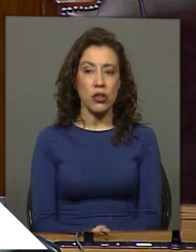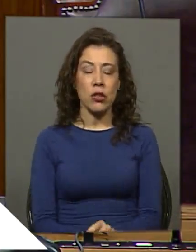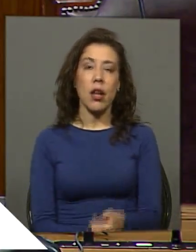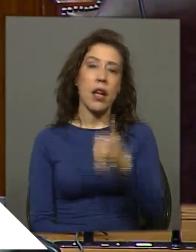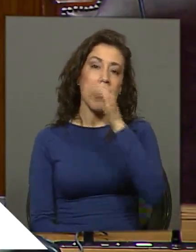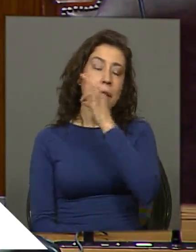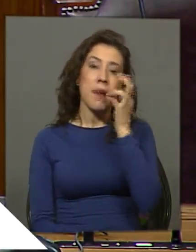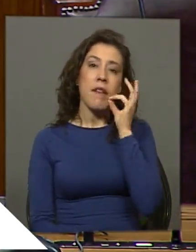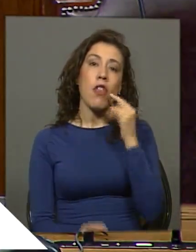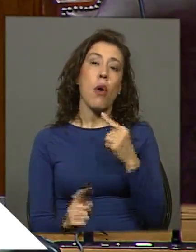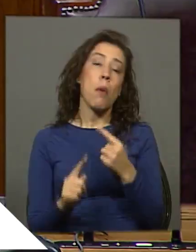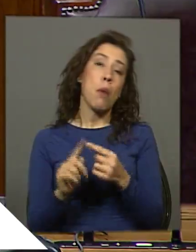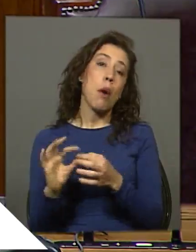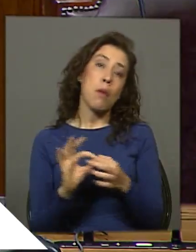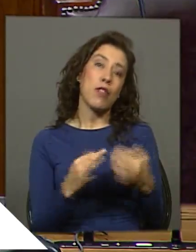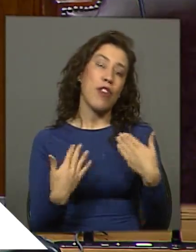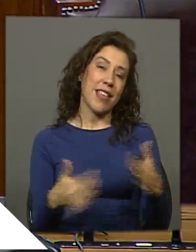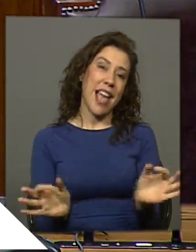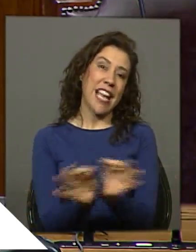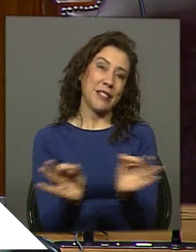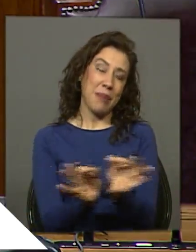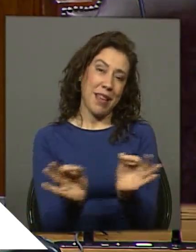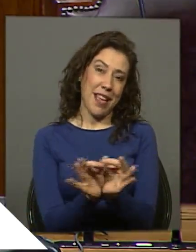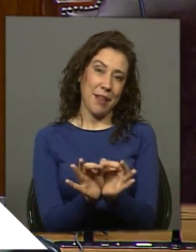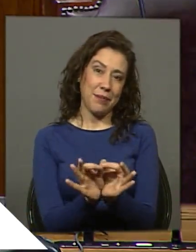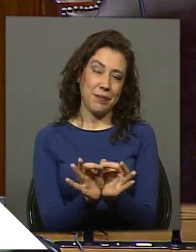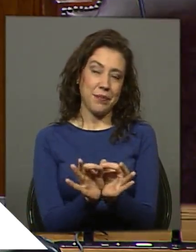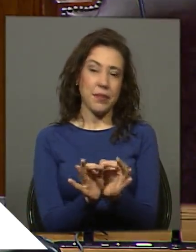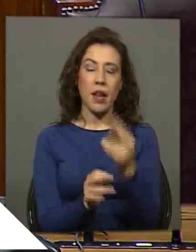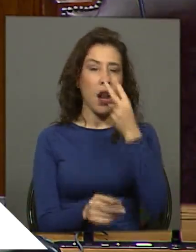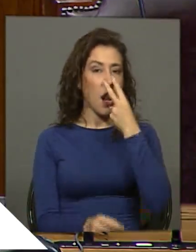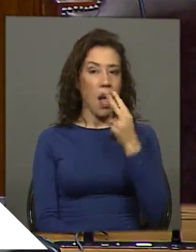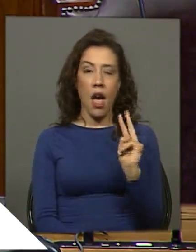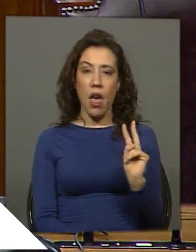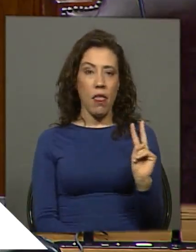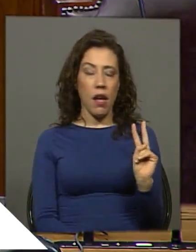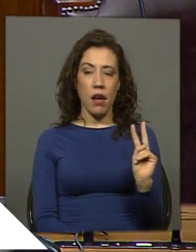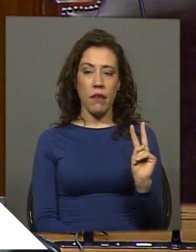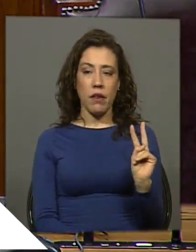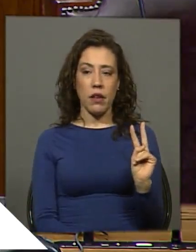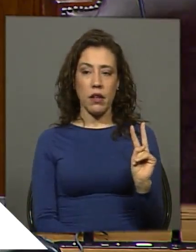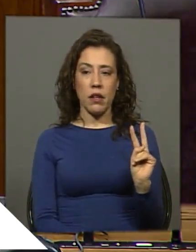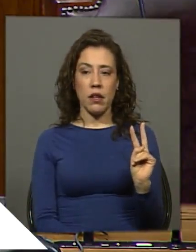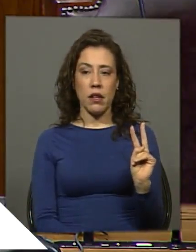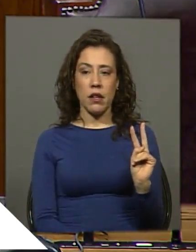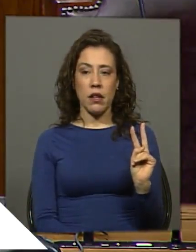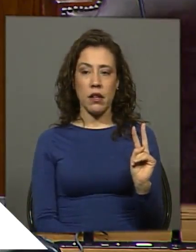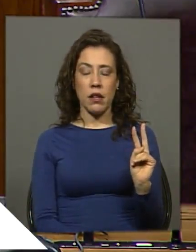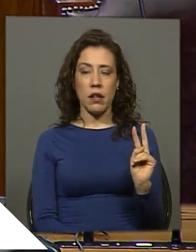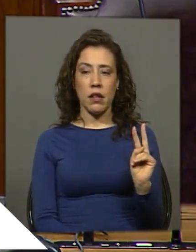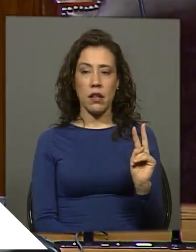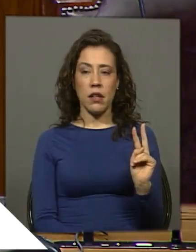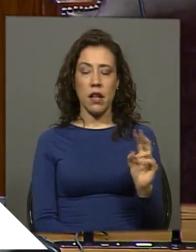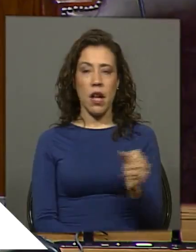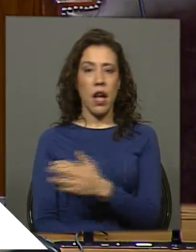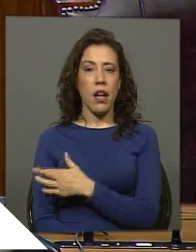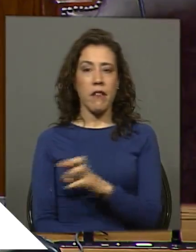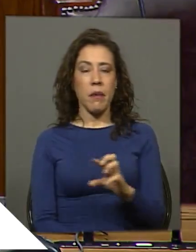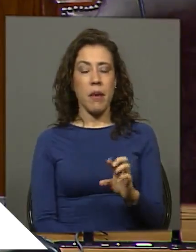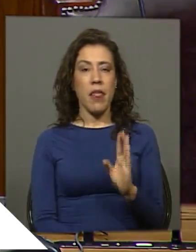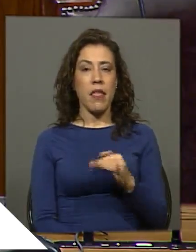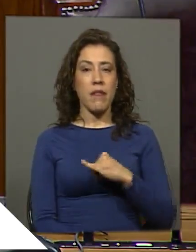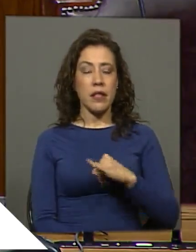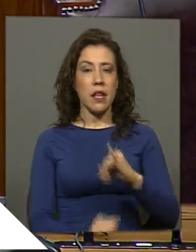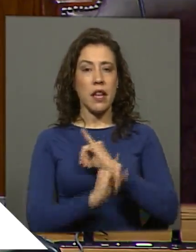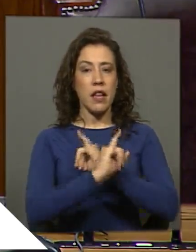reservados por la lógica que explicaba recién esto no tiene nada que ver con el hecho de que las FP van a tener que